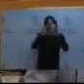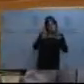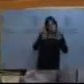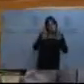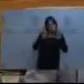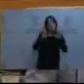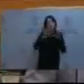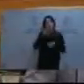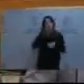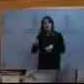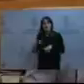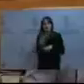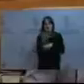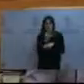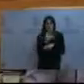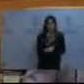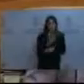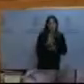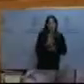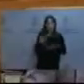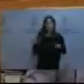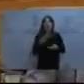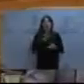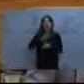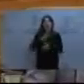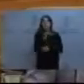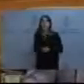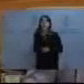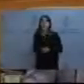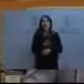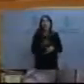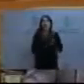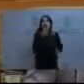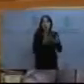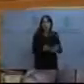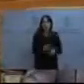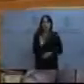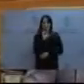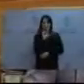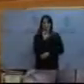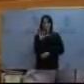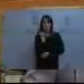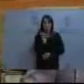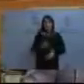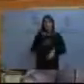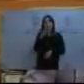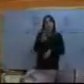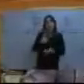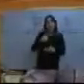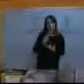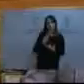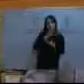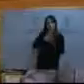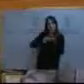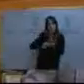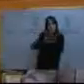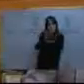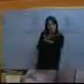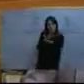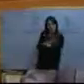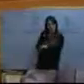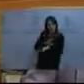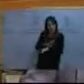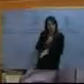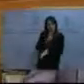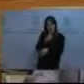0. Entonces, yo, quien le he escuchado atentamente y he tomado nota además de las propuestas que tiene la consejería, sonando